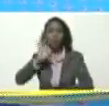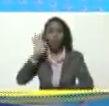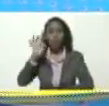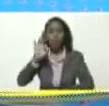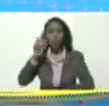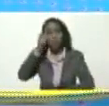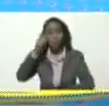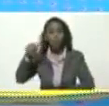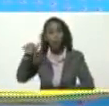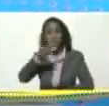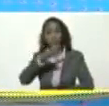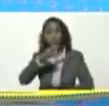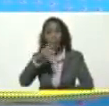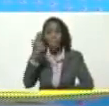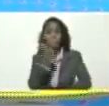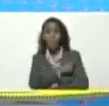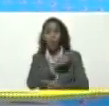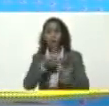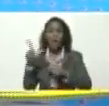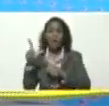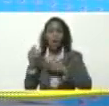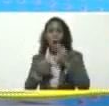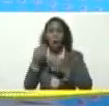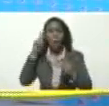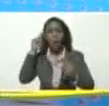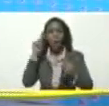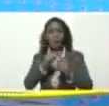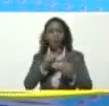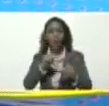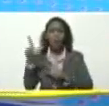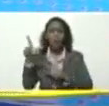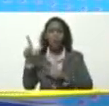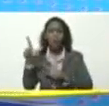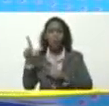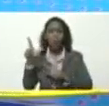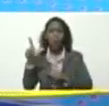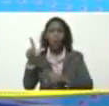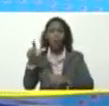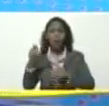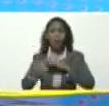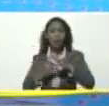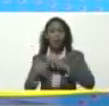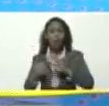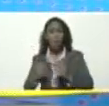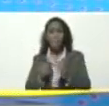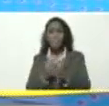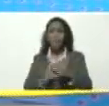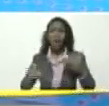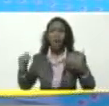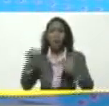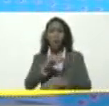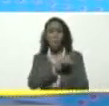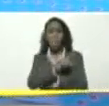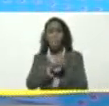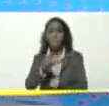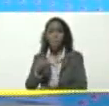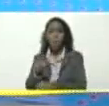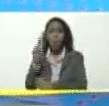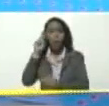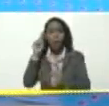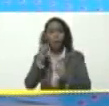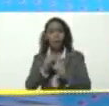población vacunada como meta. Las entidades con mayor cumplimiento de la meta